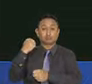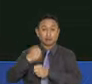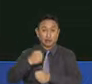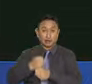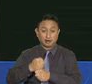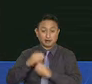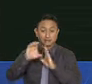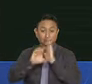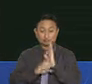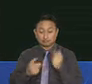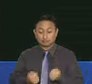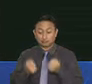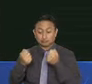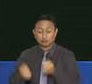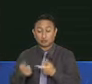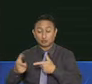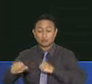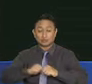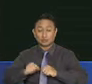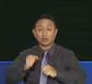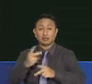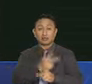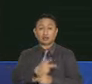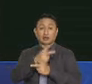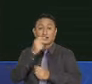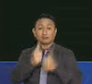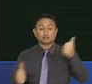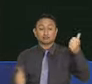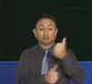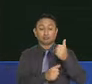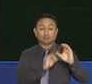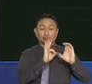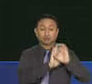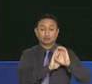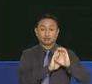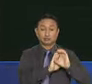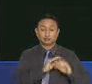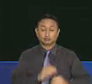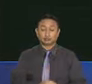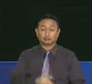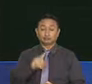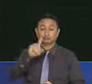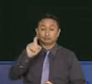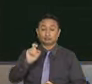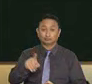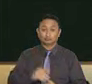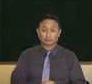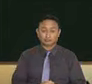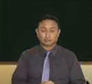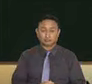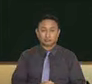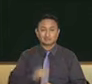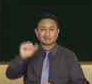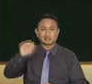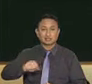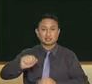y la ley de desempeño de su cargo como consejera suplente del Consejo de participación ciudadana y control social sí